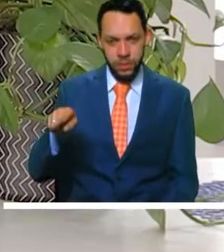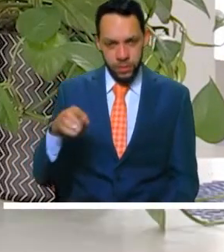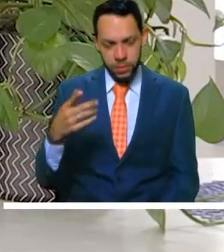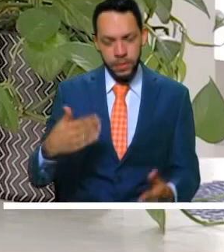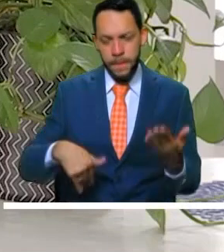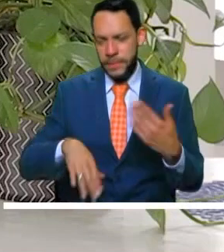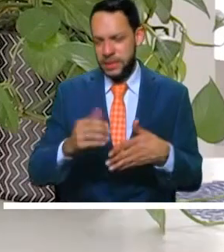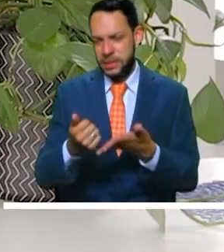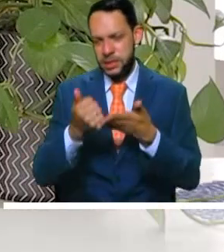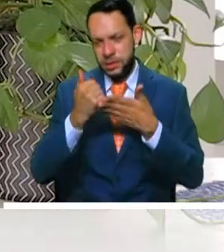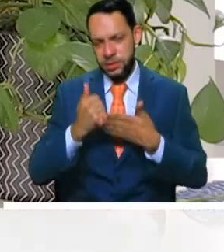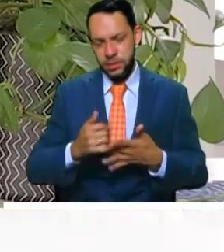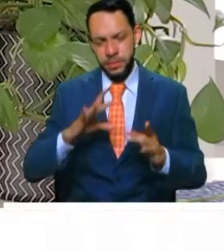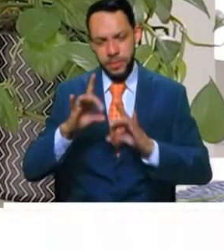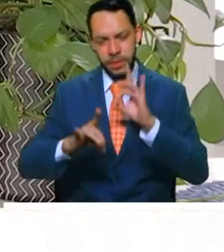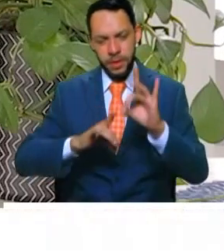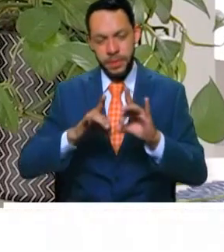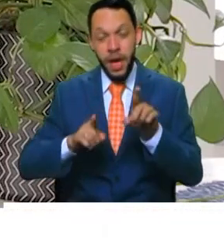los alimentos